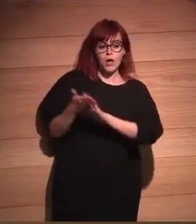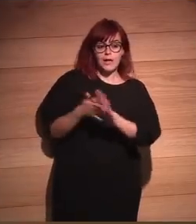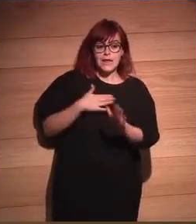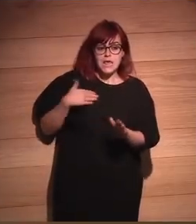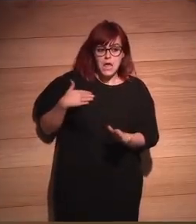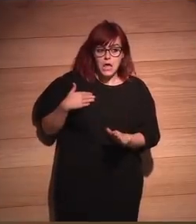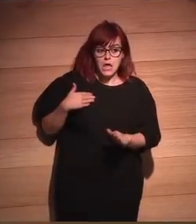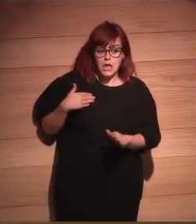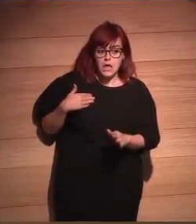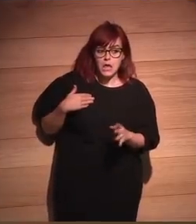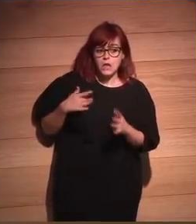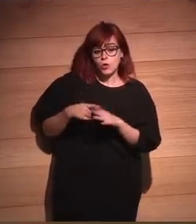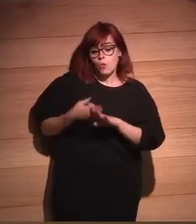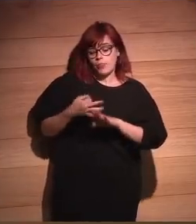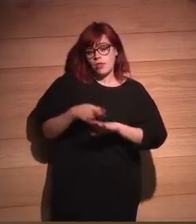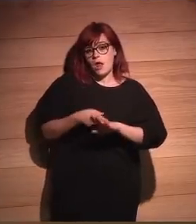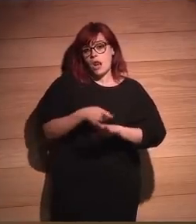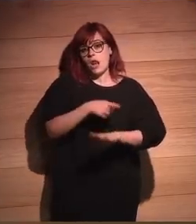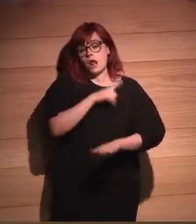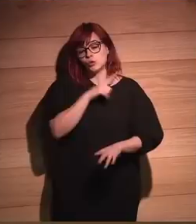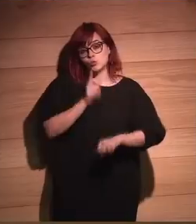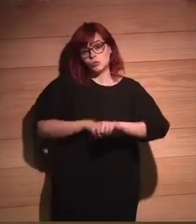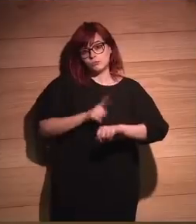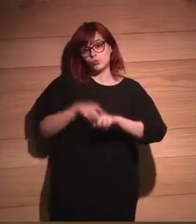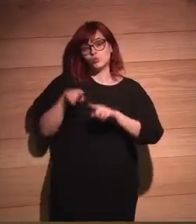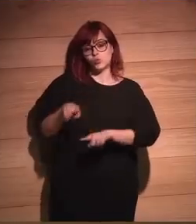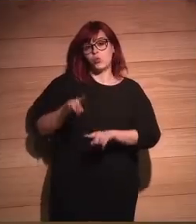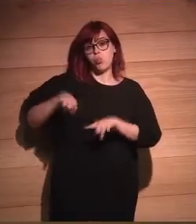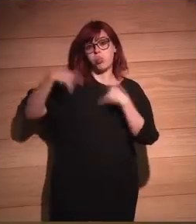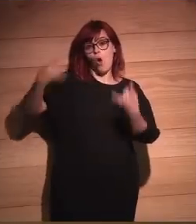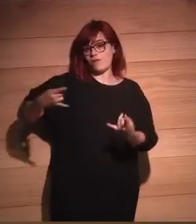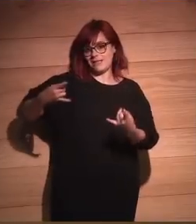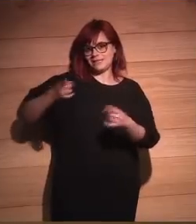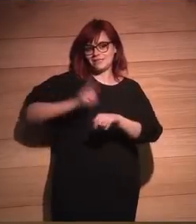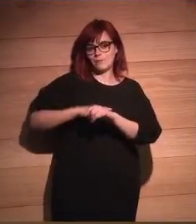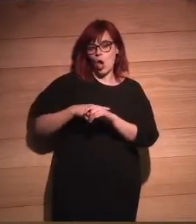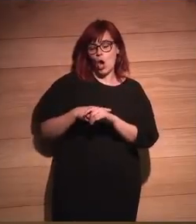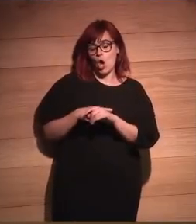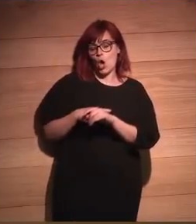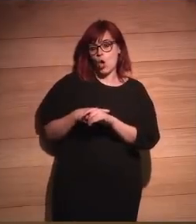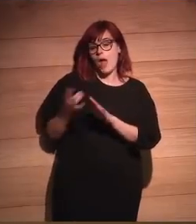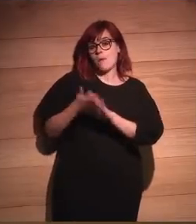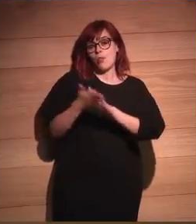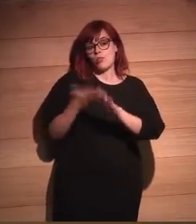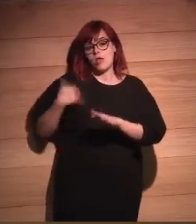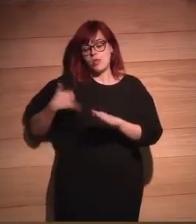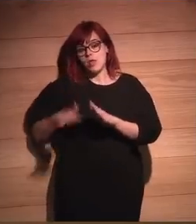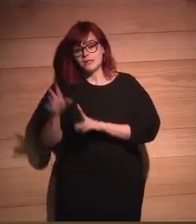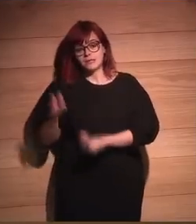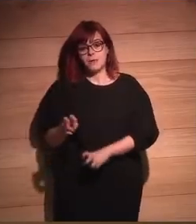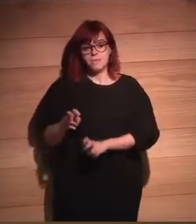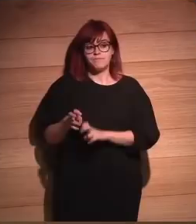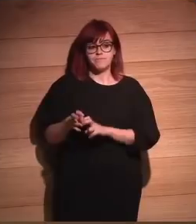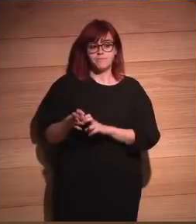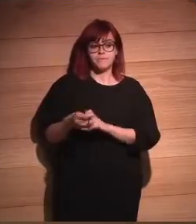pero no sé si me estoy pasando. Has consumido tu tiempo de 2 bloques. Y si queréis, pues hablamos de emociones también, porque